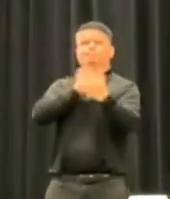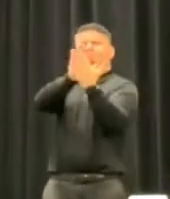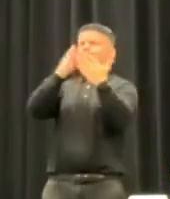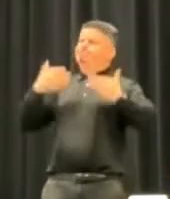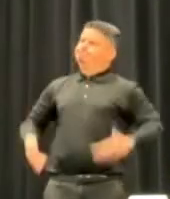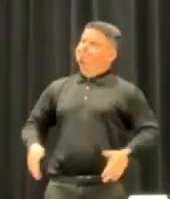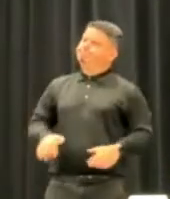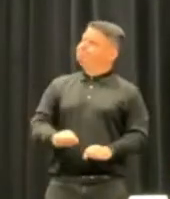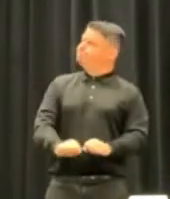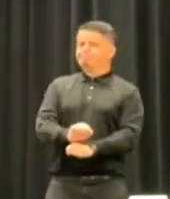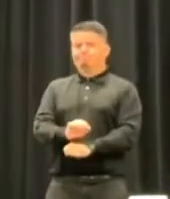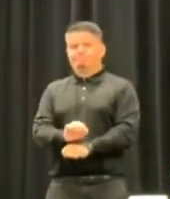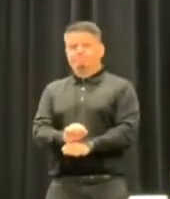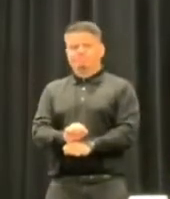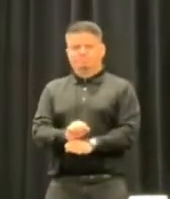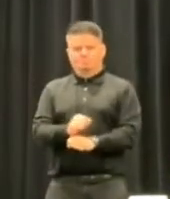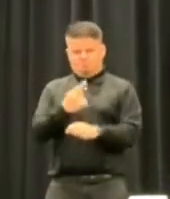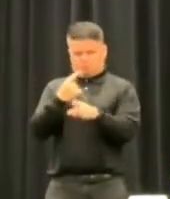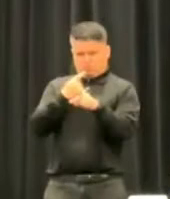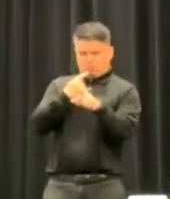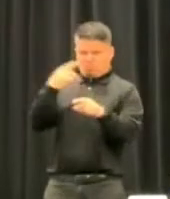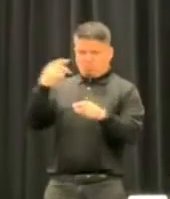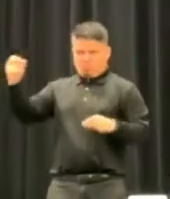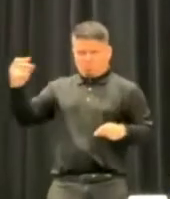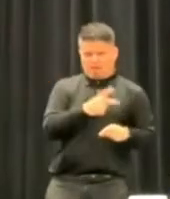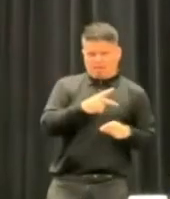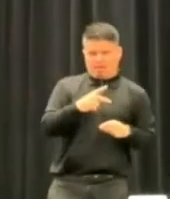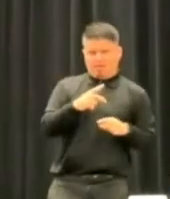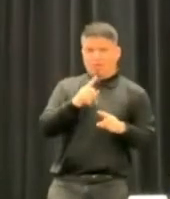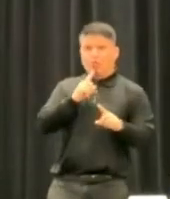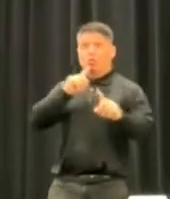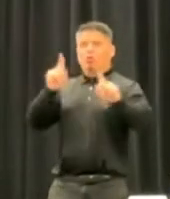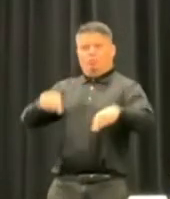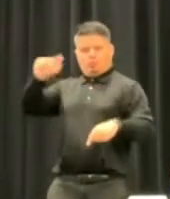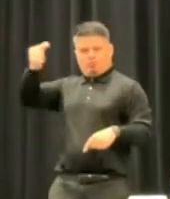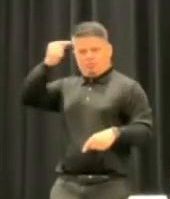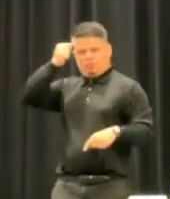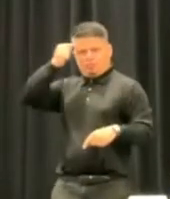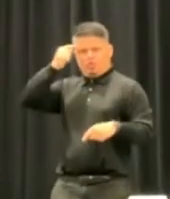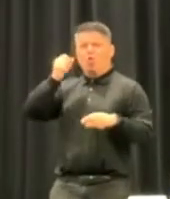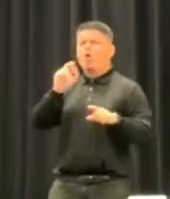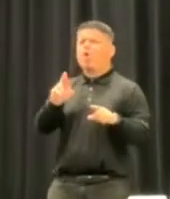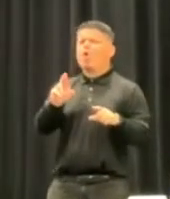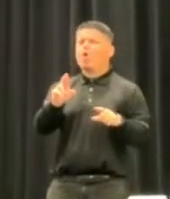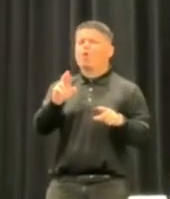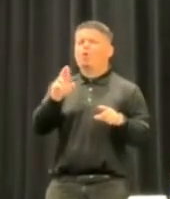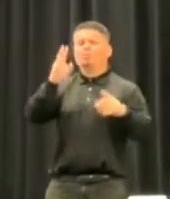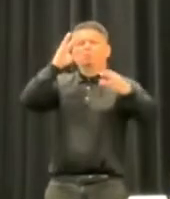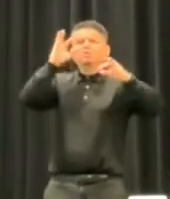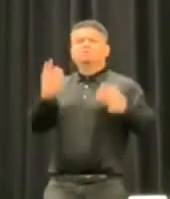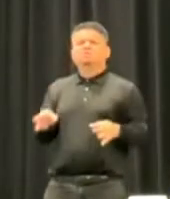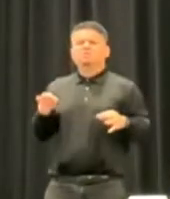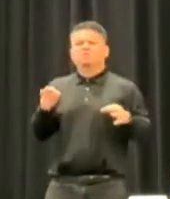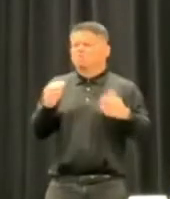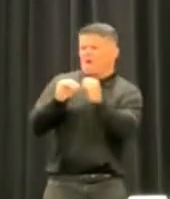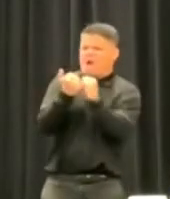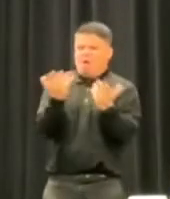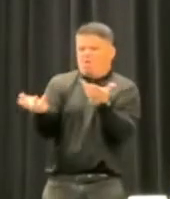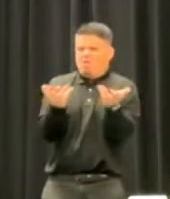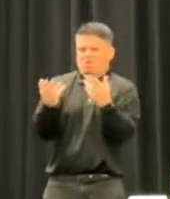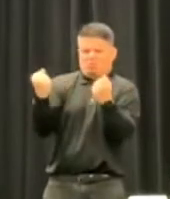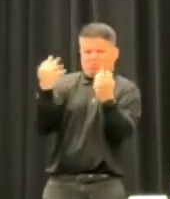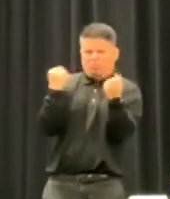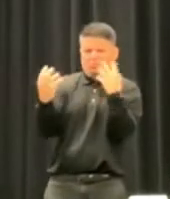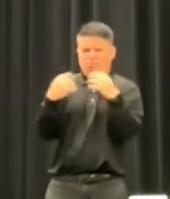condiciones de ese regreso si va a haber una orden ejecutiva si los 2 detalles más específicos no tengo el detalle